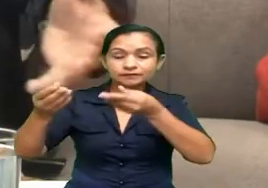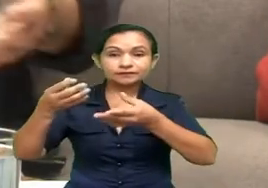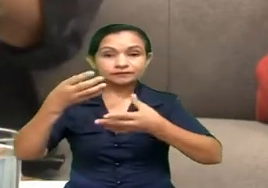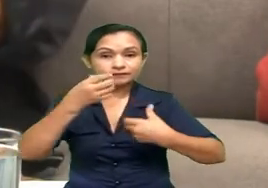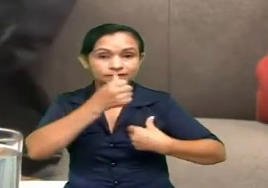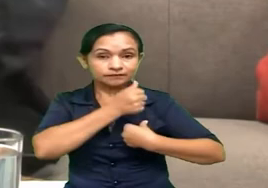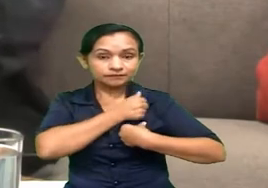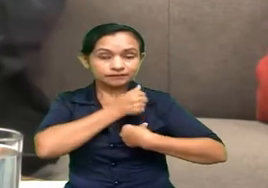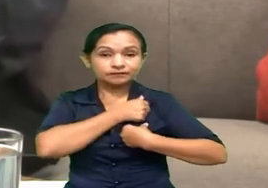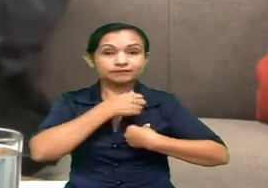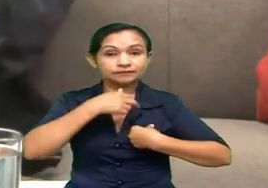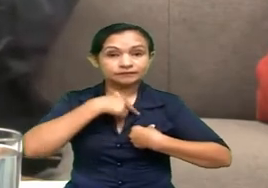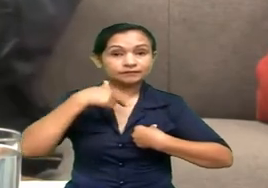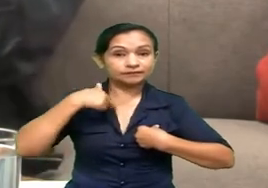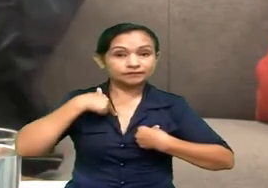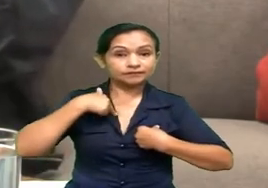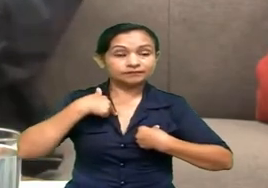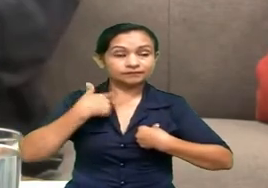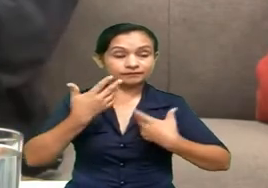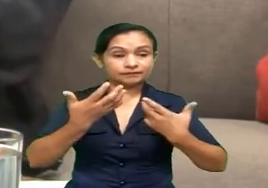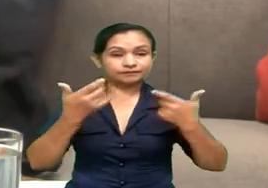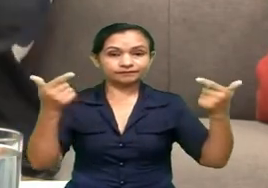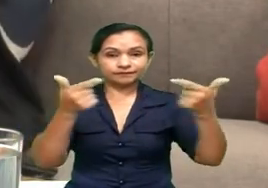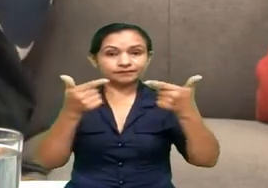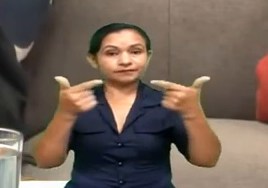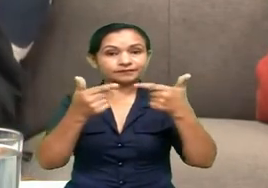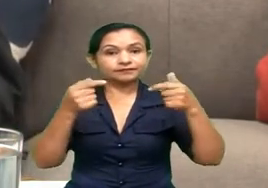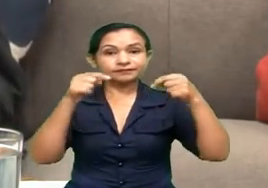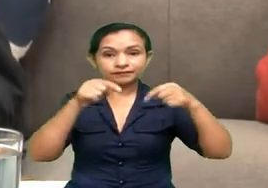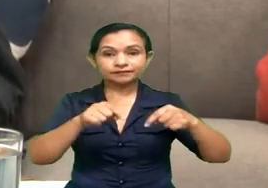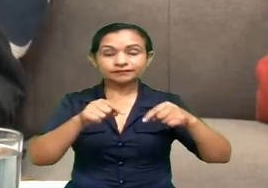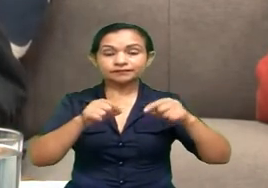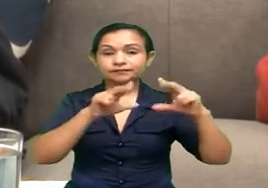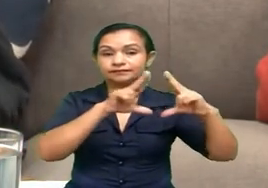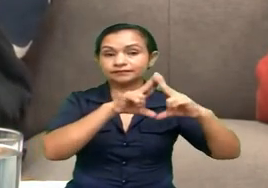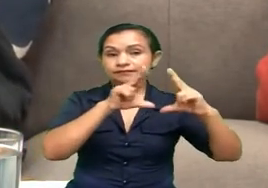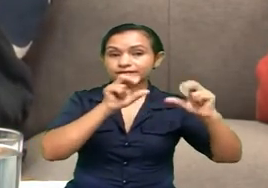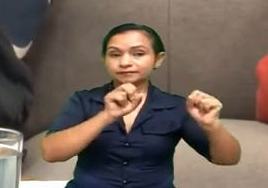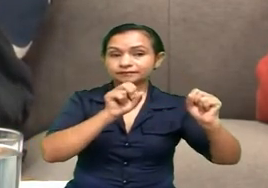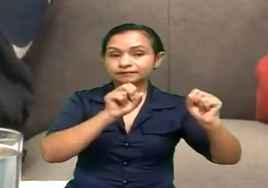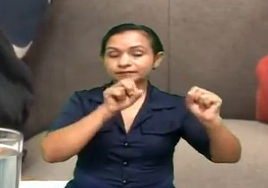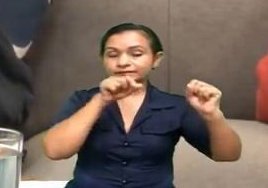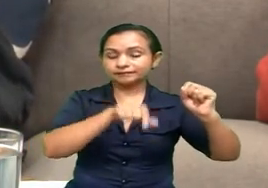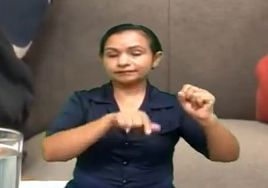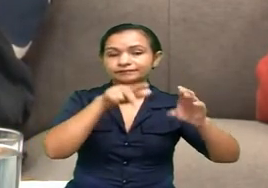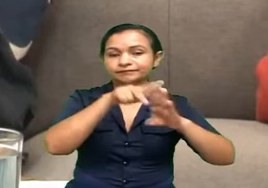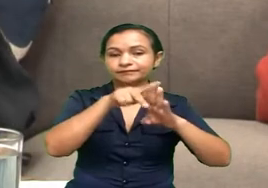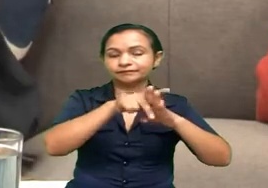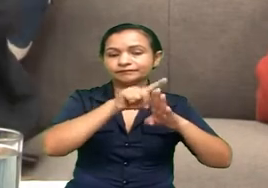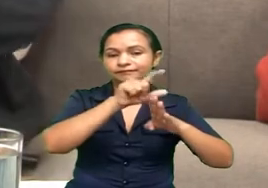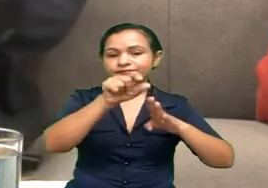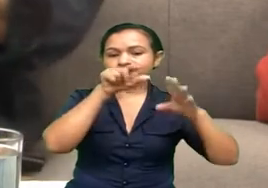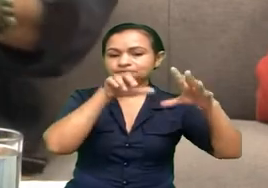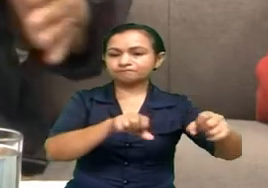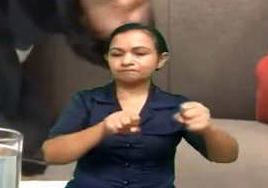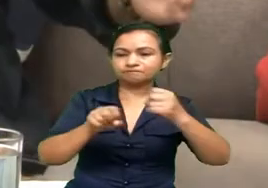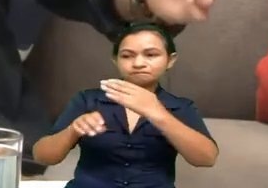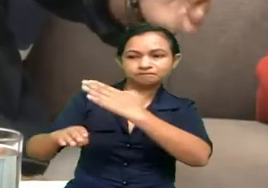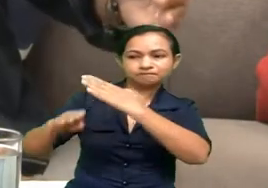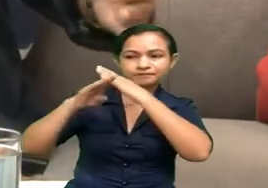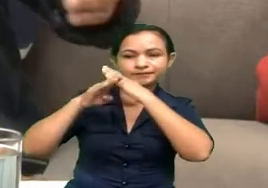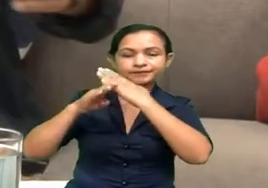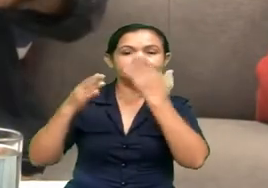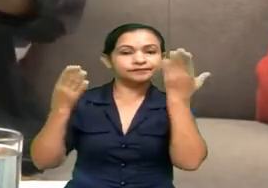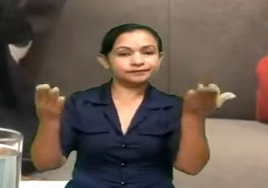por eso es que se le el combate, porque los nicaragüenses están en San Jacinto y